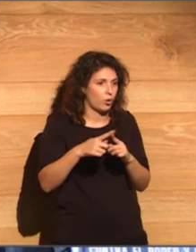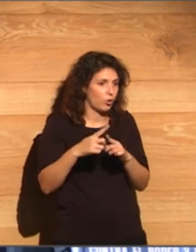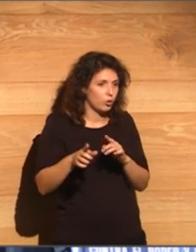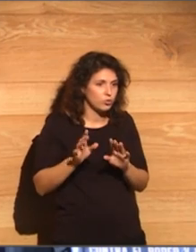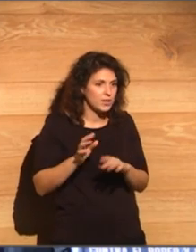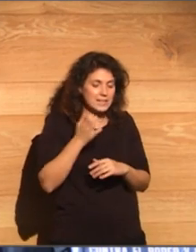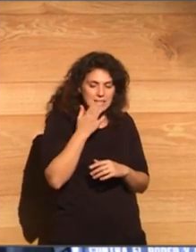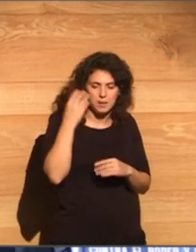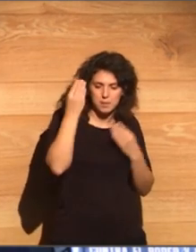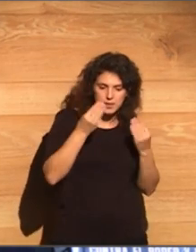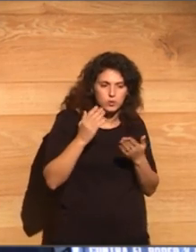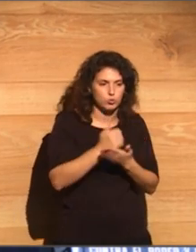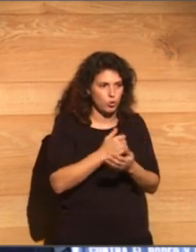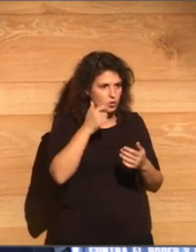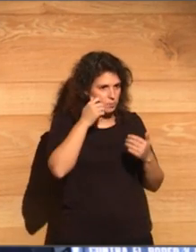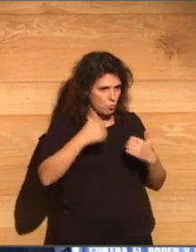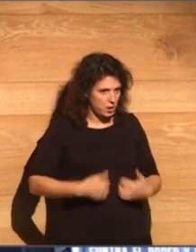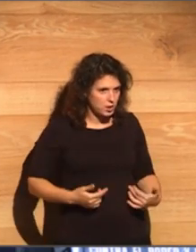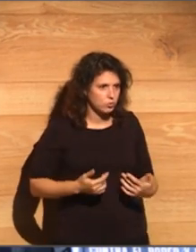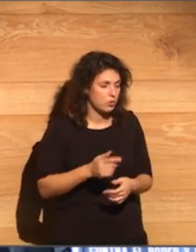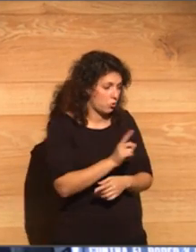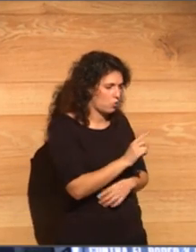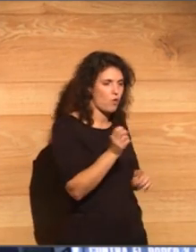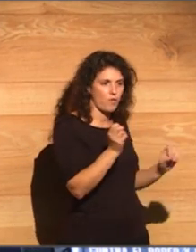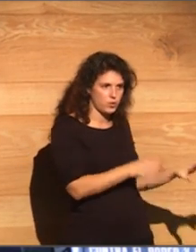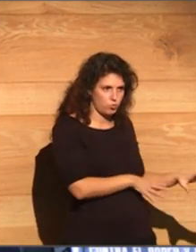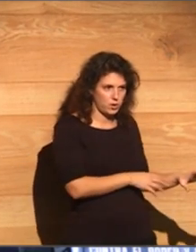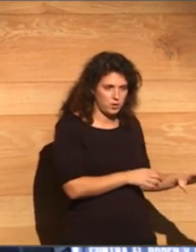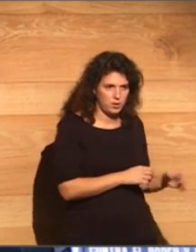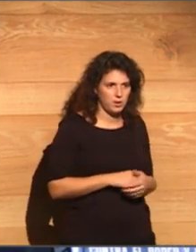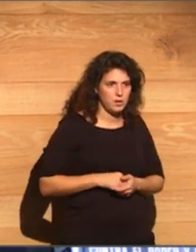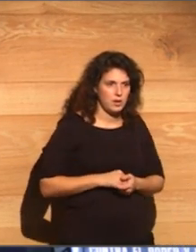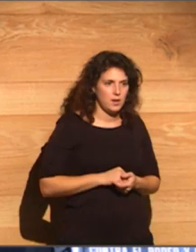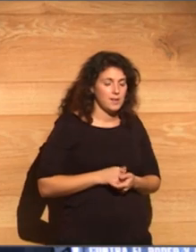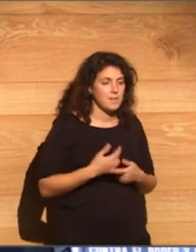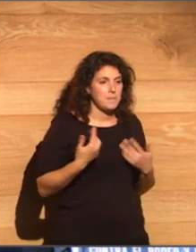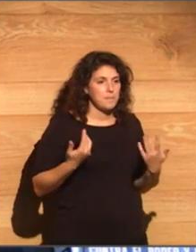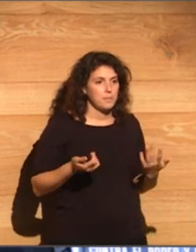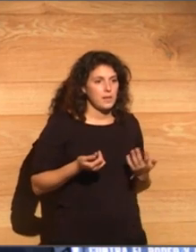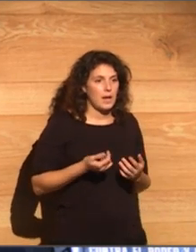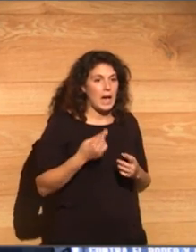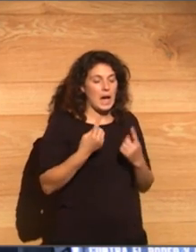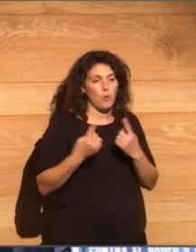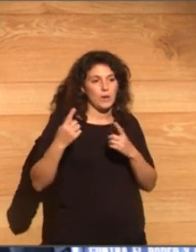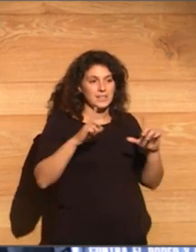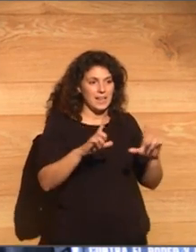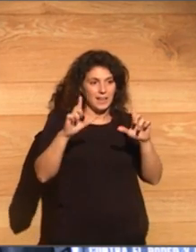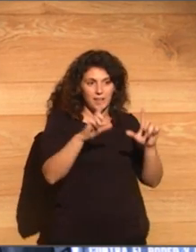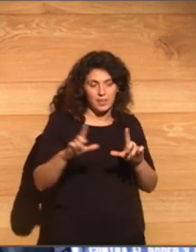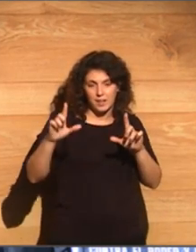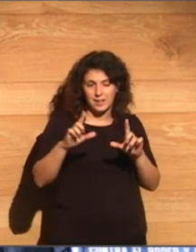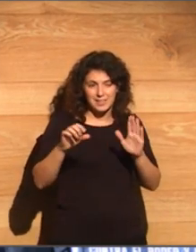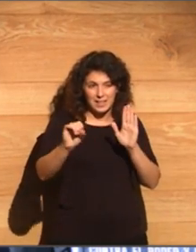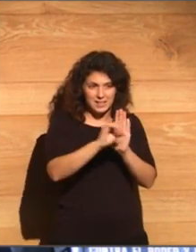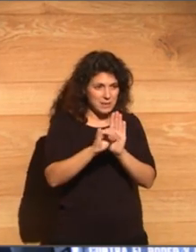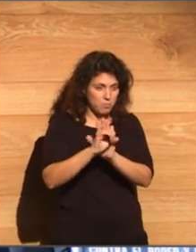no, si lo pensáis somos todos seres humanos. No, sin somos embargo, basura. Sin embargo, hay escenas casi